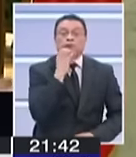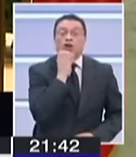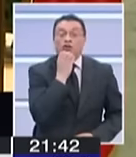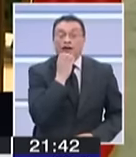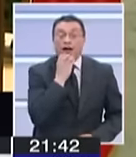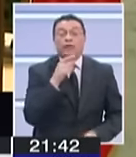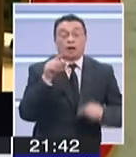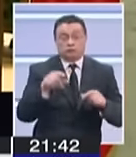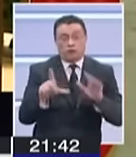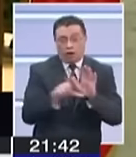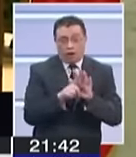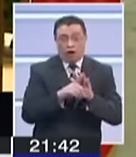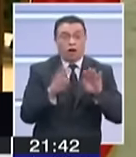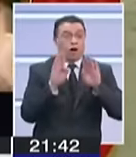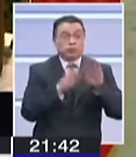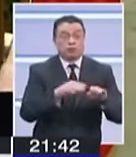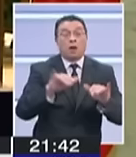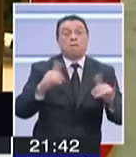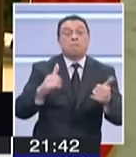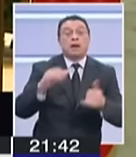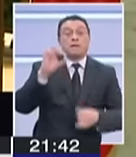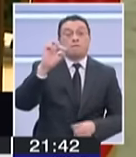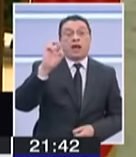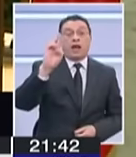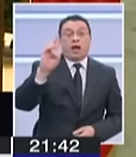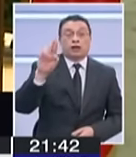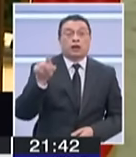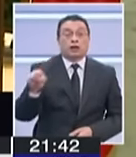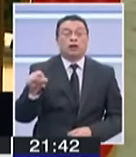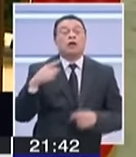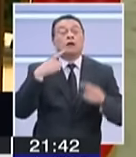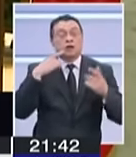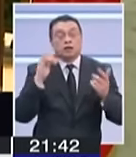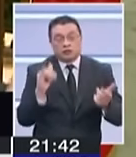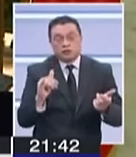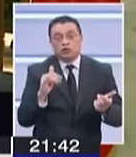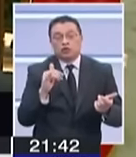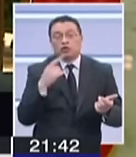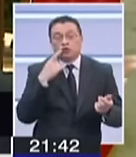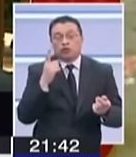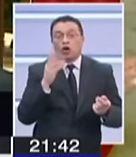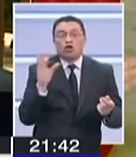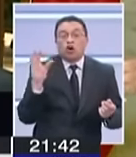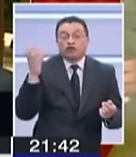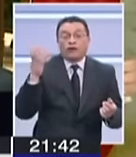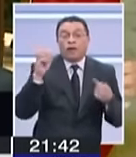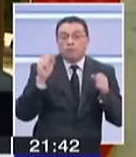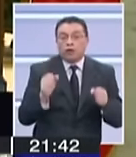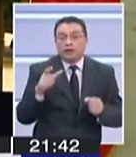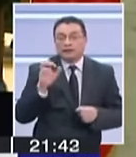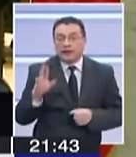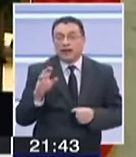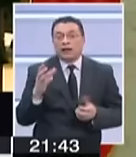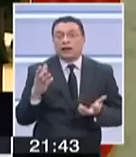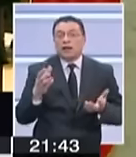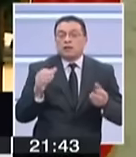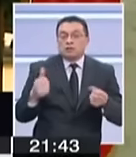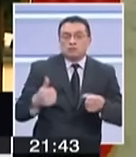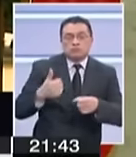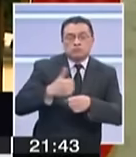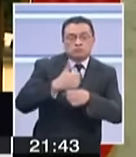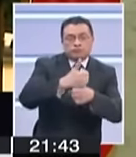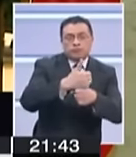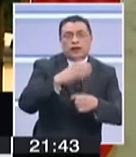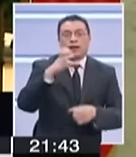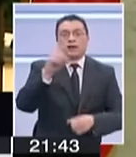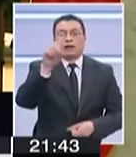legítimamente tuvo el apoyo del Partido Radical, es parte de la nueva mayoría. Ahora, todavía no sabemos si va a ser o puede llegar a ser un estadista, porque esas son